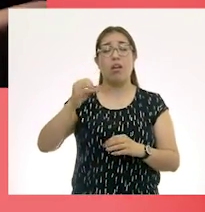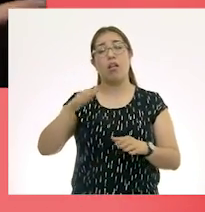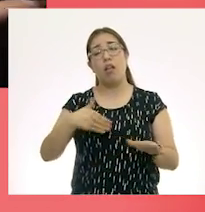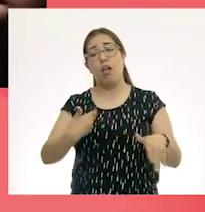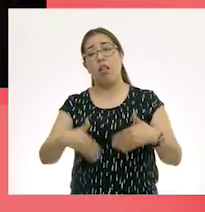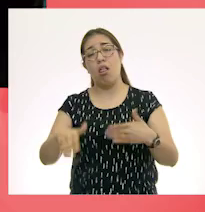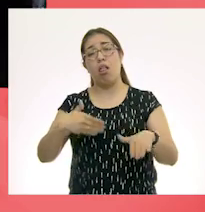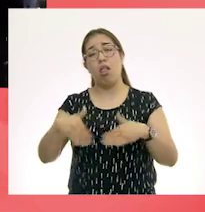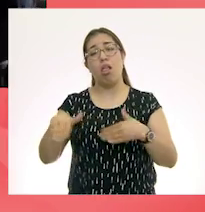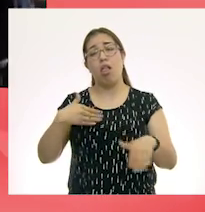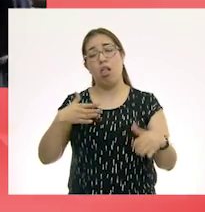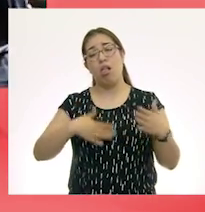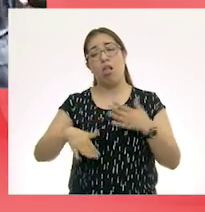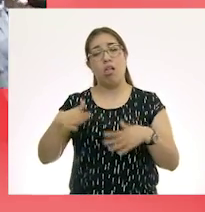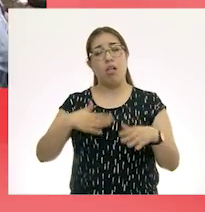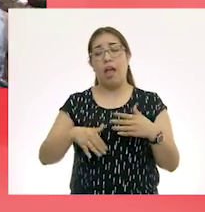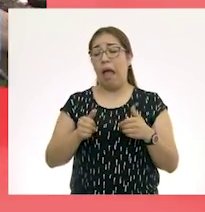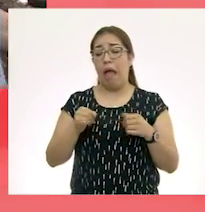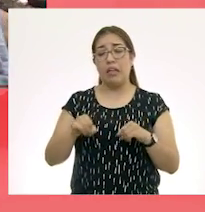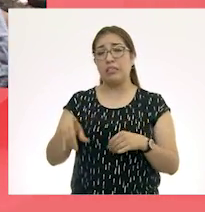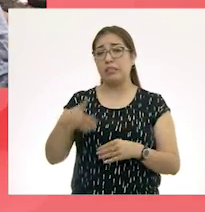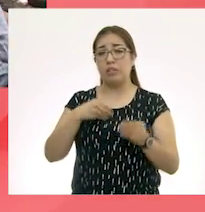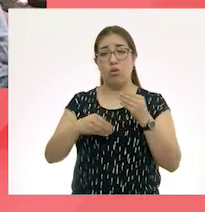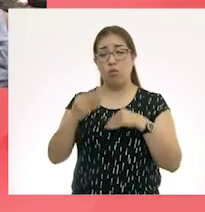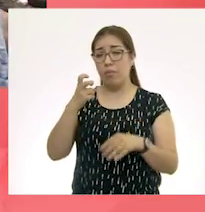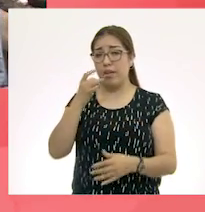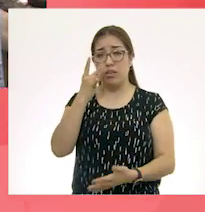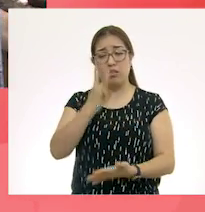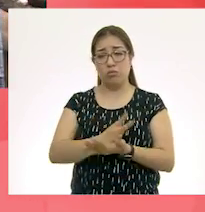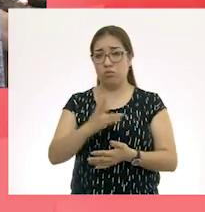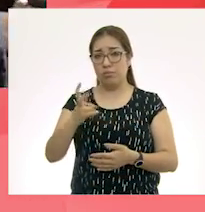viaje. Para nuestros